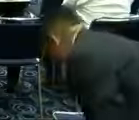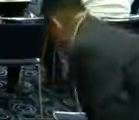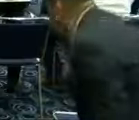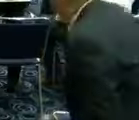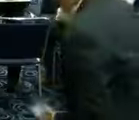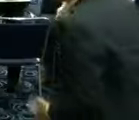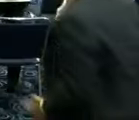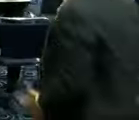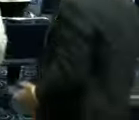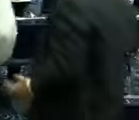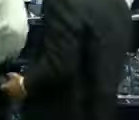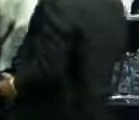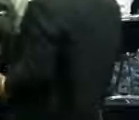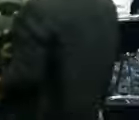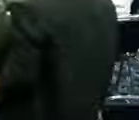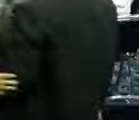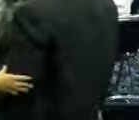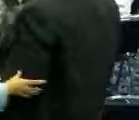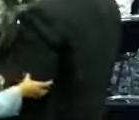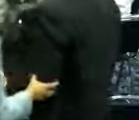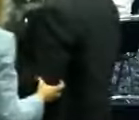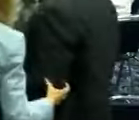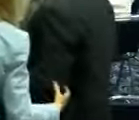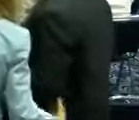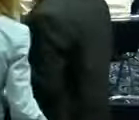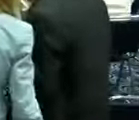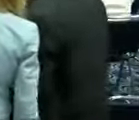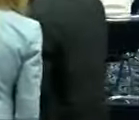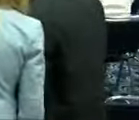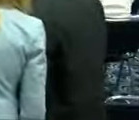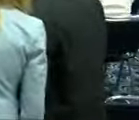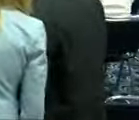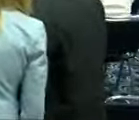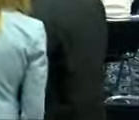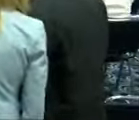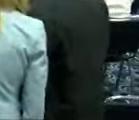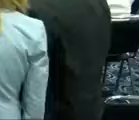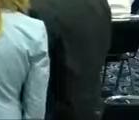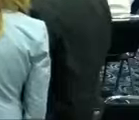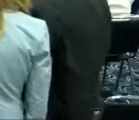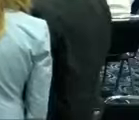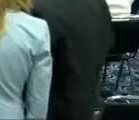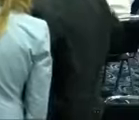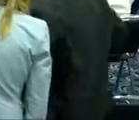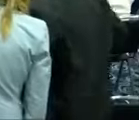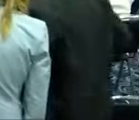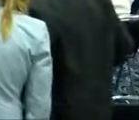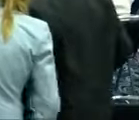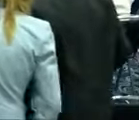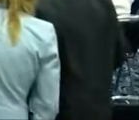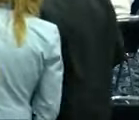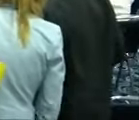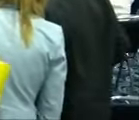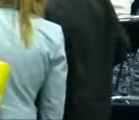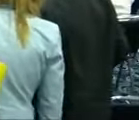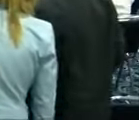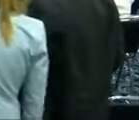encabezada por el gobernador constitucional del Estado Libre y Soberano de Oaxaca, el ingeniero Salomón Jara Cruz. Hasta la próxima.